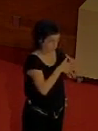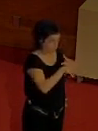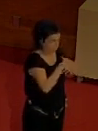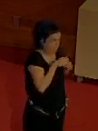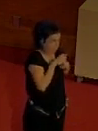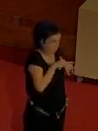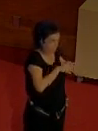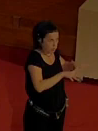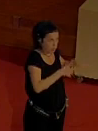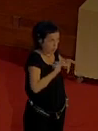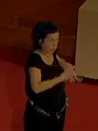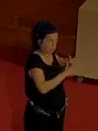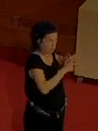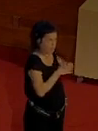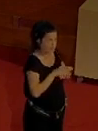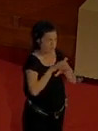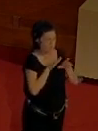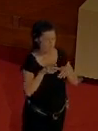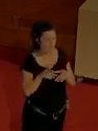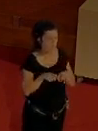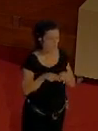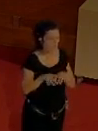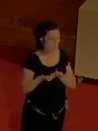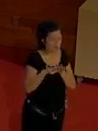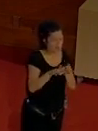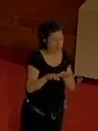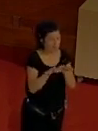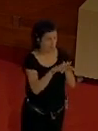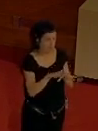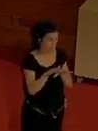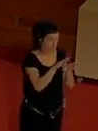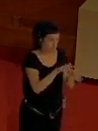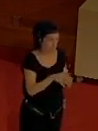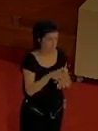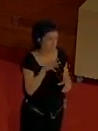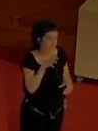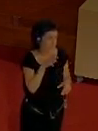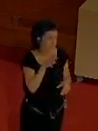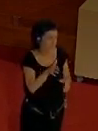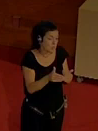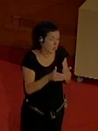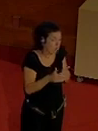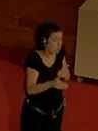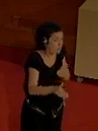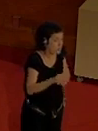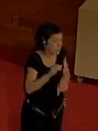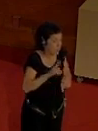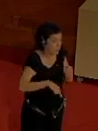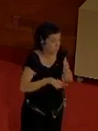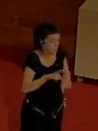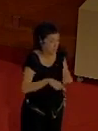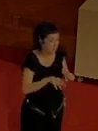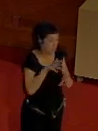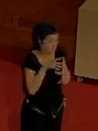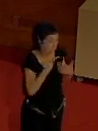ese cortejo permanente entendiendo que ahí se está jugando en buena medida lo que venga a continuación a una escala que ya